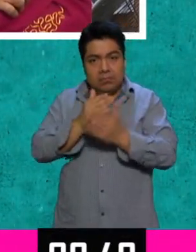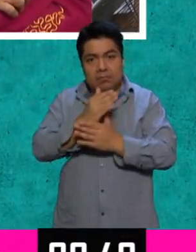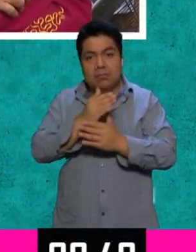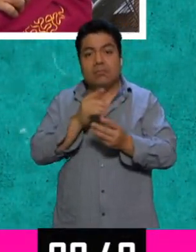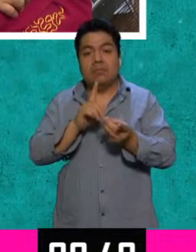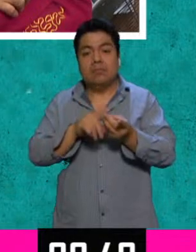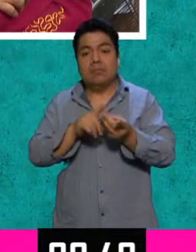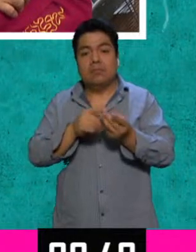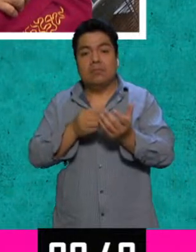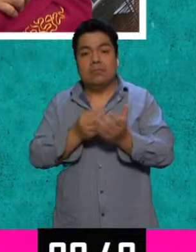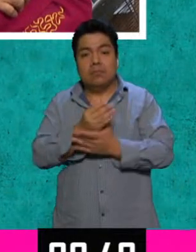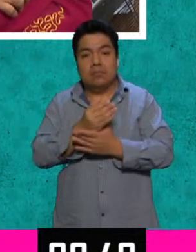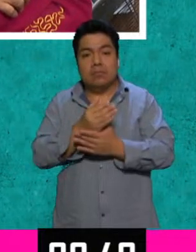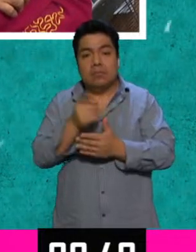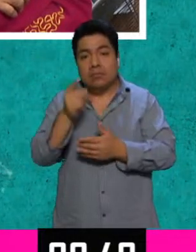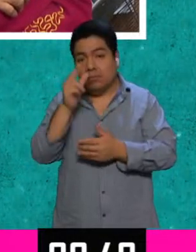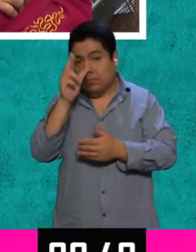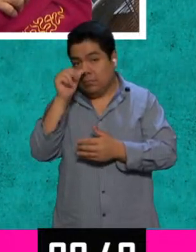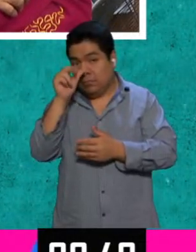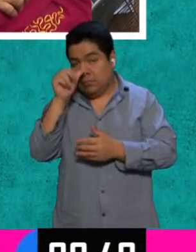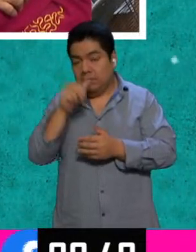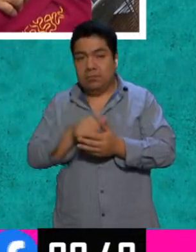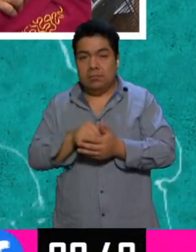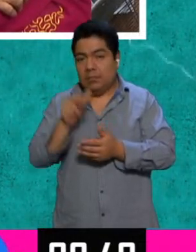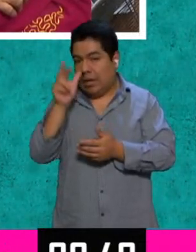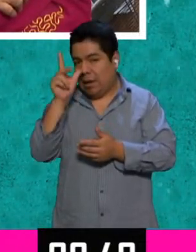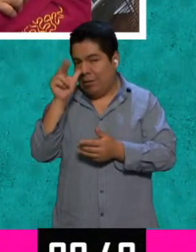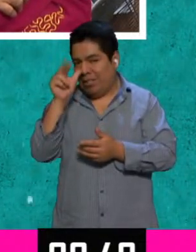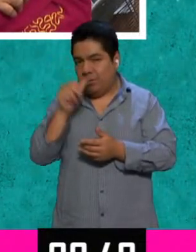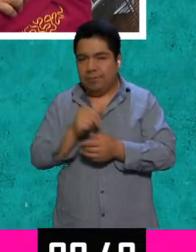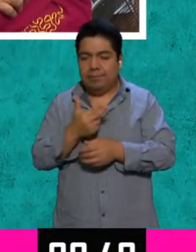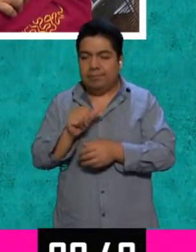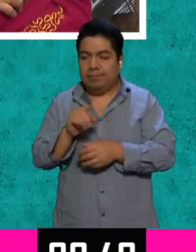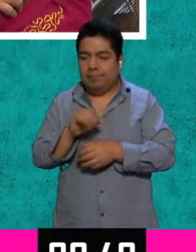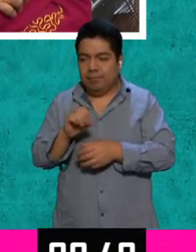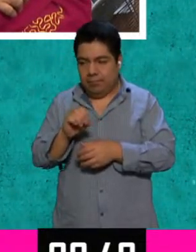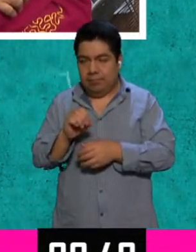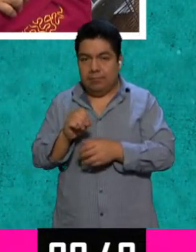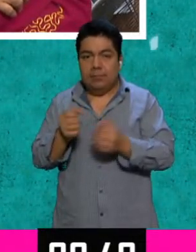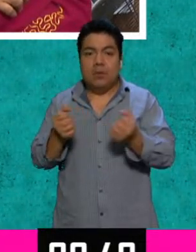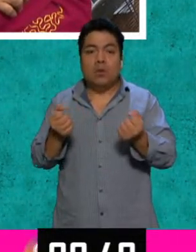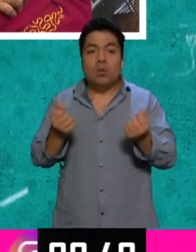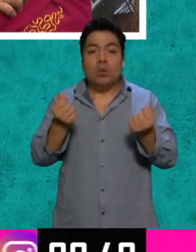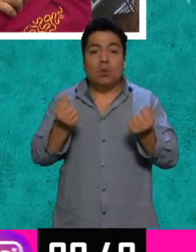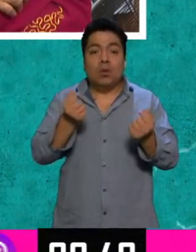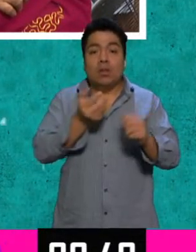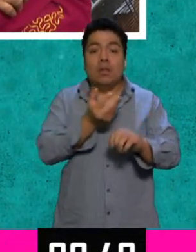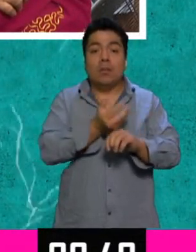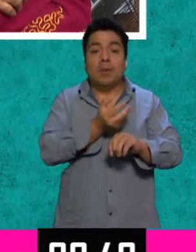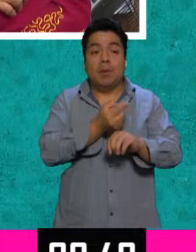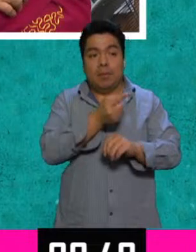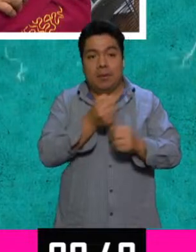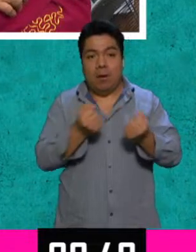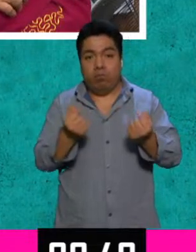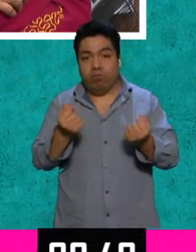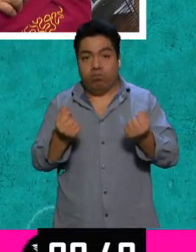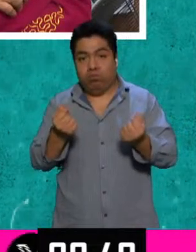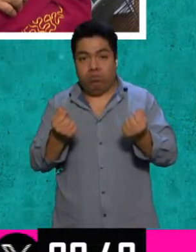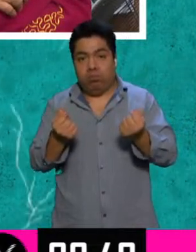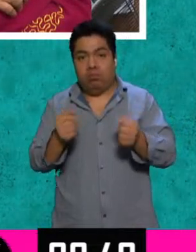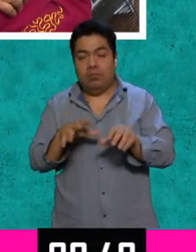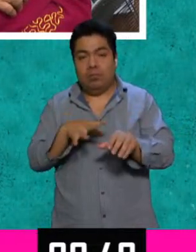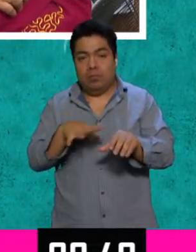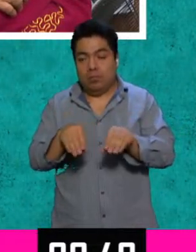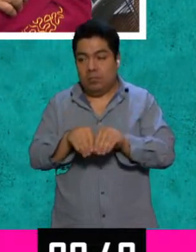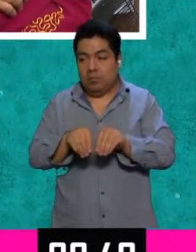Hermosillo. Y partió de Hermosillo piloteada por un piloto norteamericano. con la